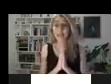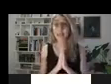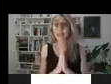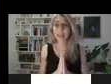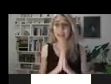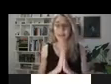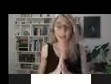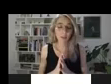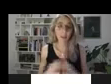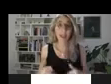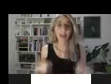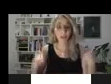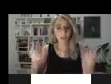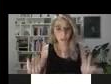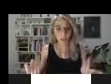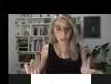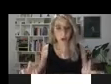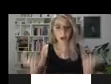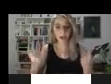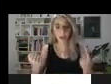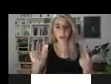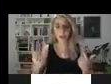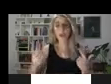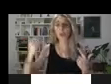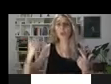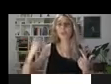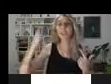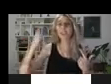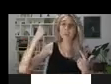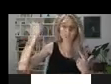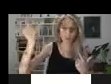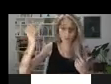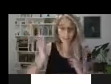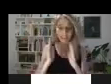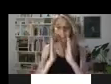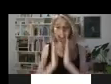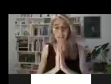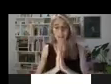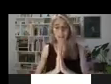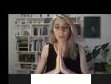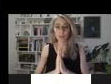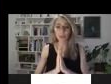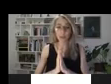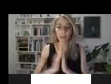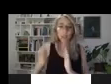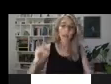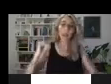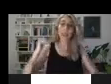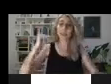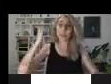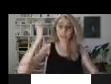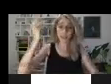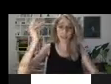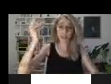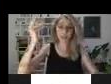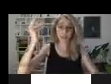el primer semestre del año pasado han generado un 3% más que en ese mismo semestre,